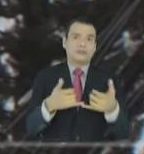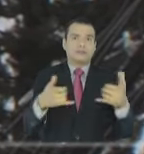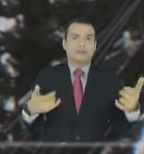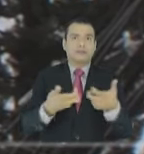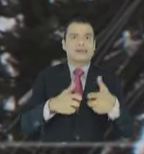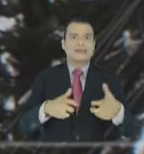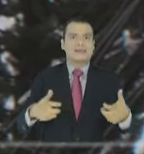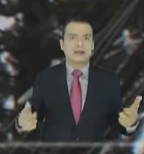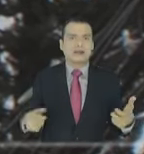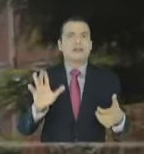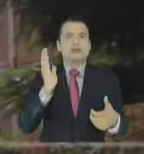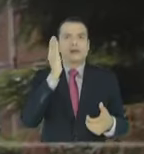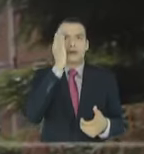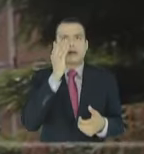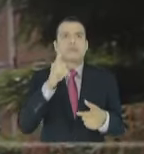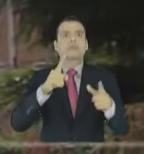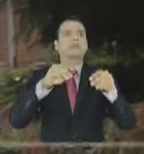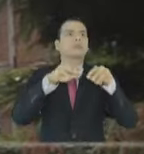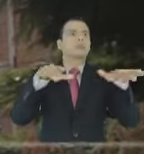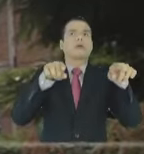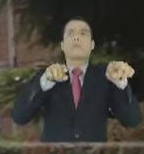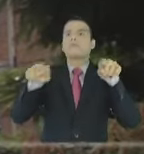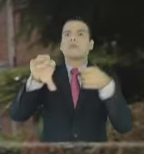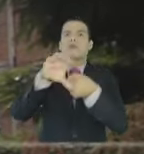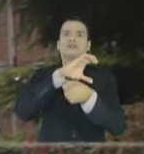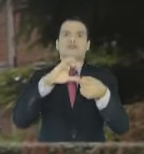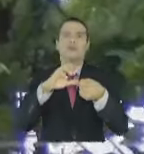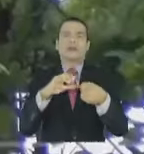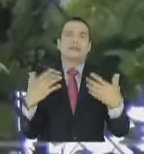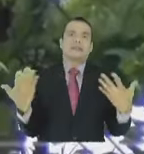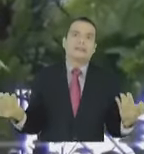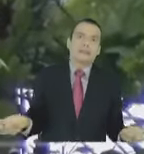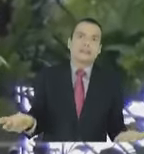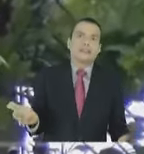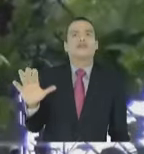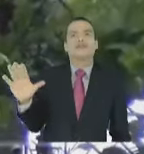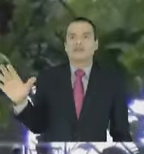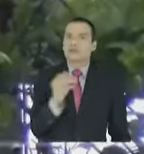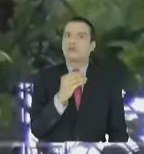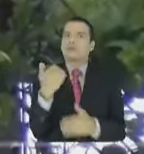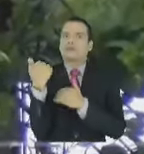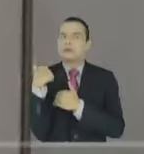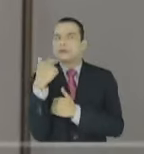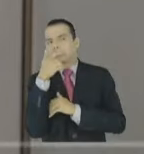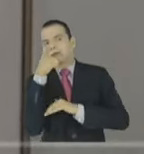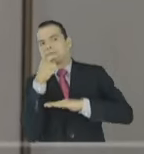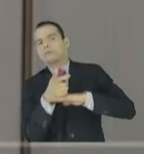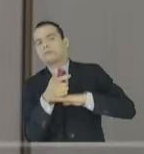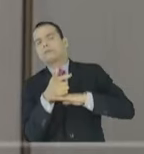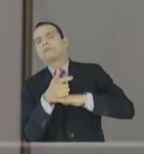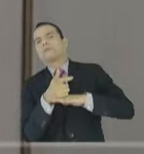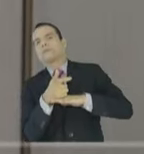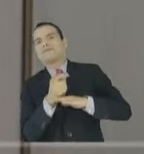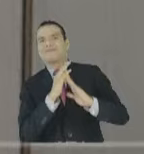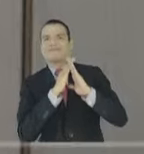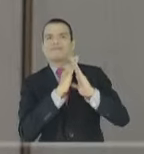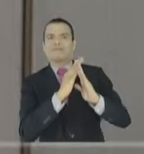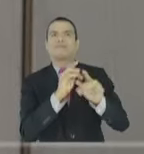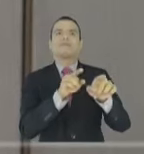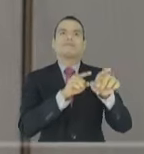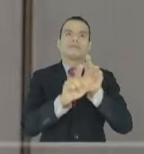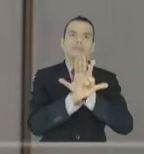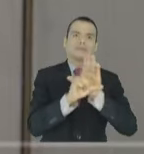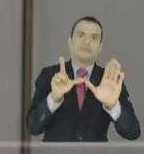ciudades entonces creo pero creo que es compromiso de todos trabajar para para para frenar esas prácticas ilegales que son